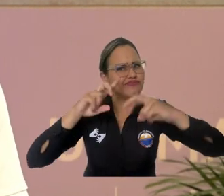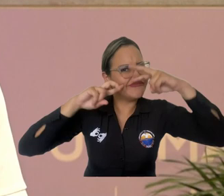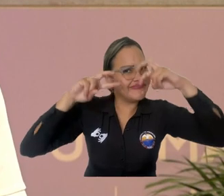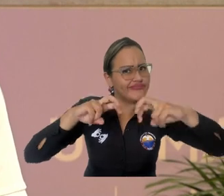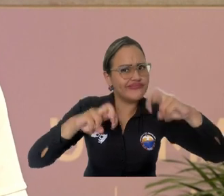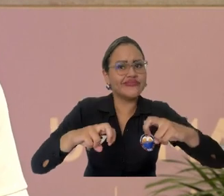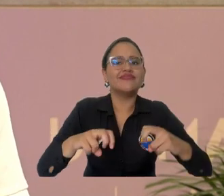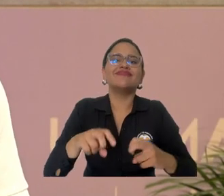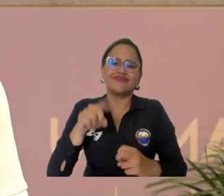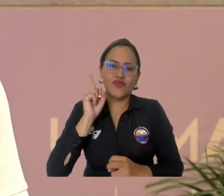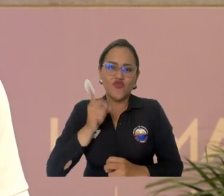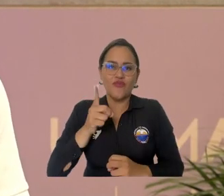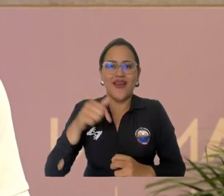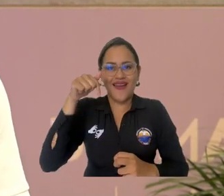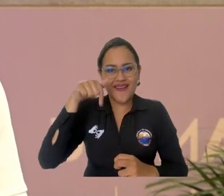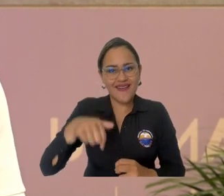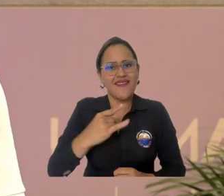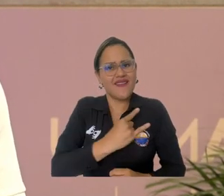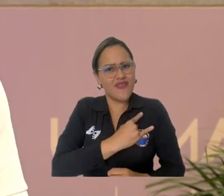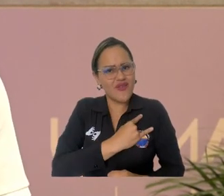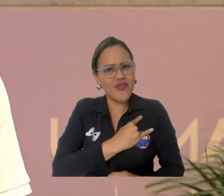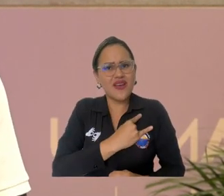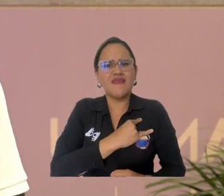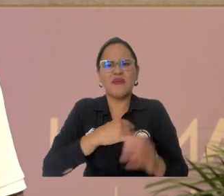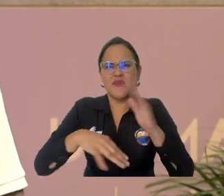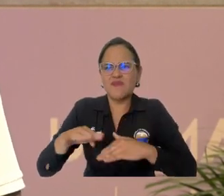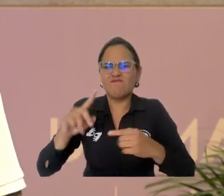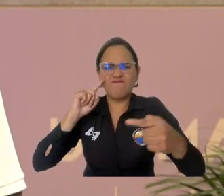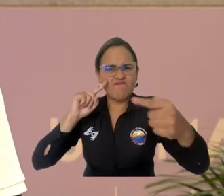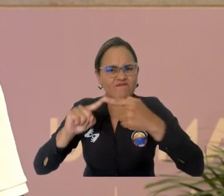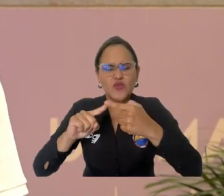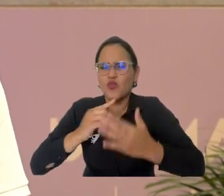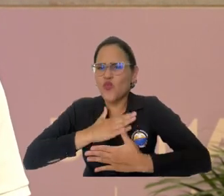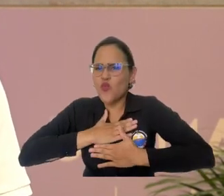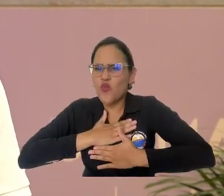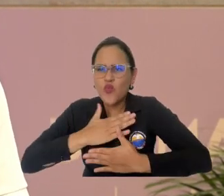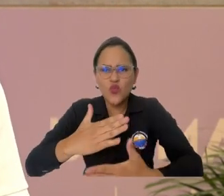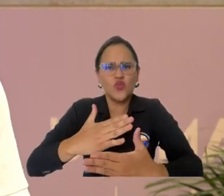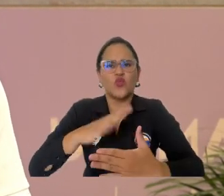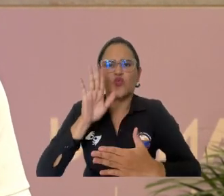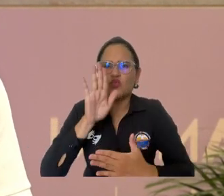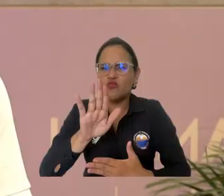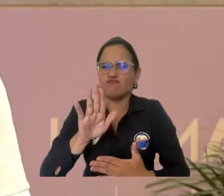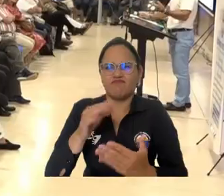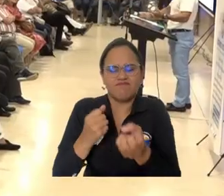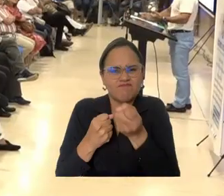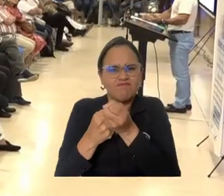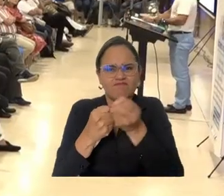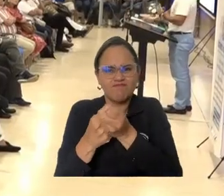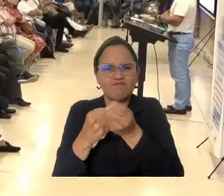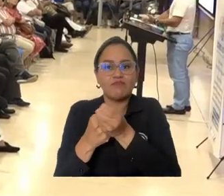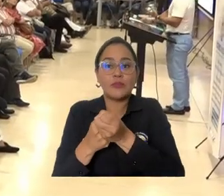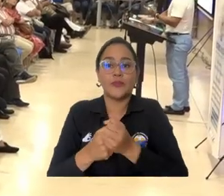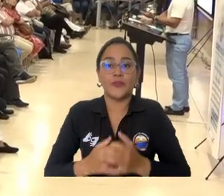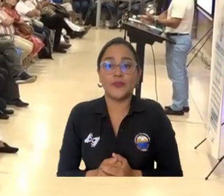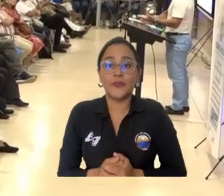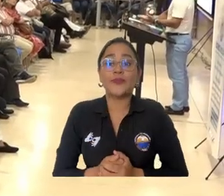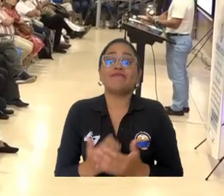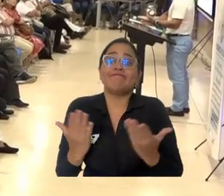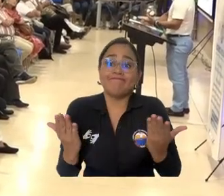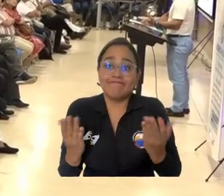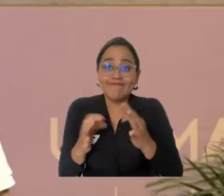el compromiso con el territorio como punto de partida de su quehacer formativo, académico y de